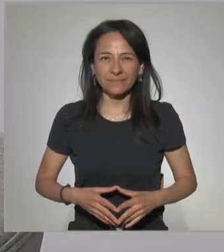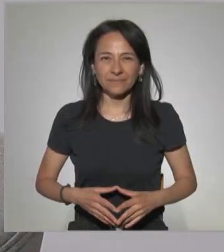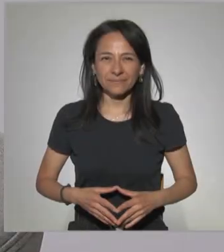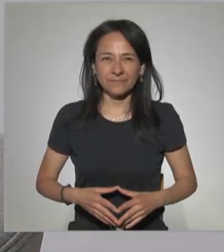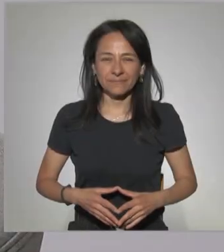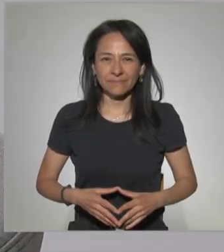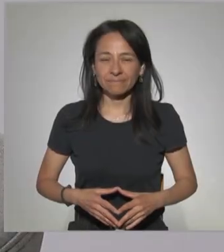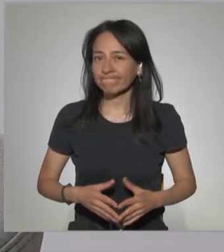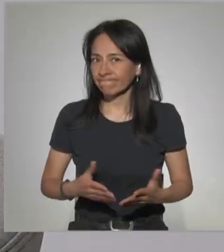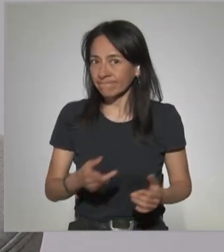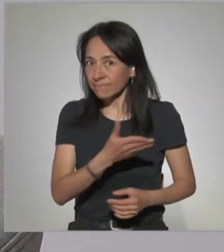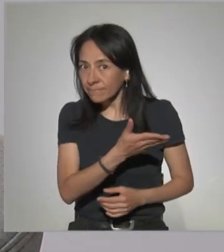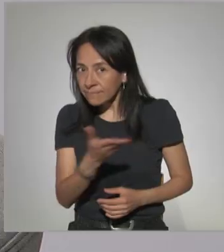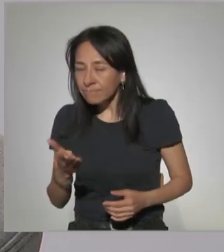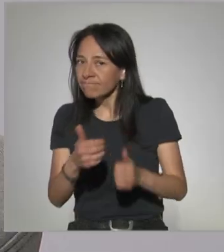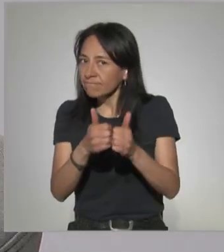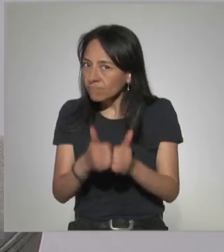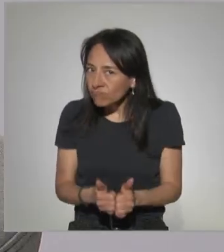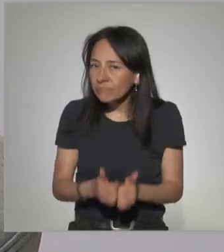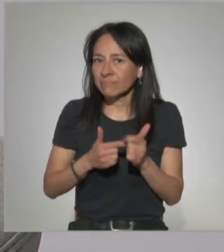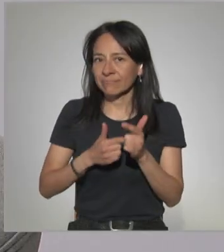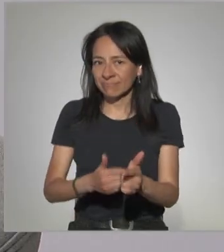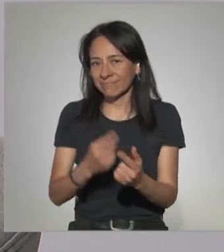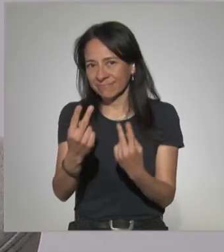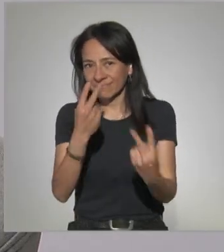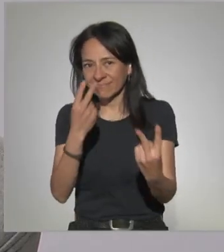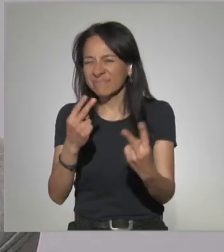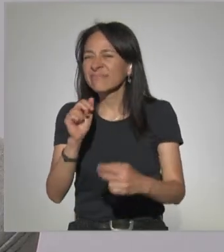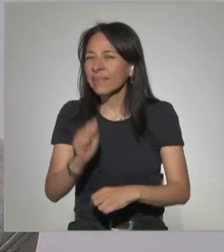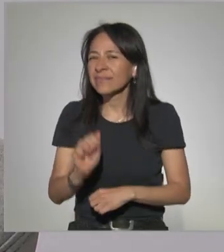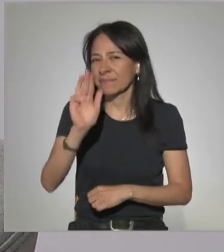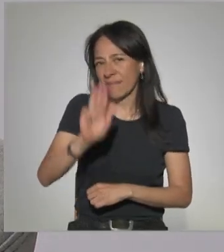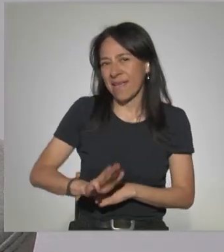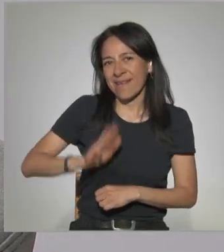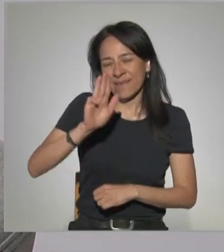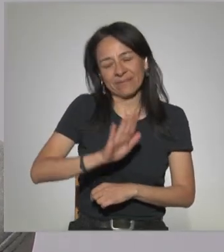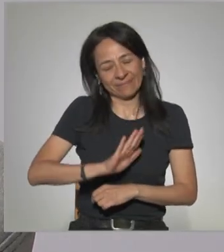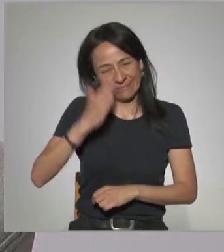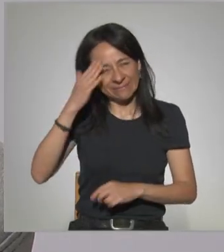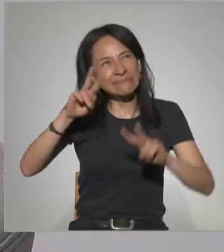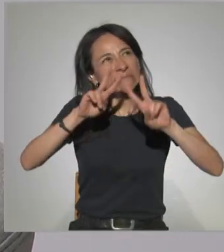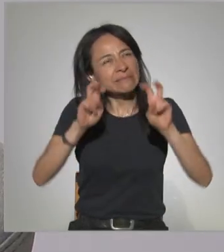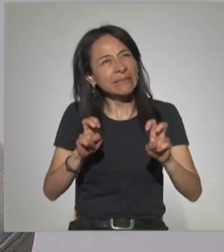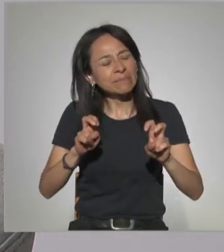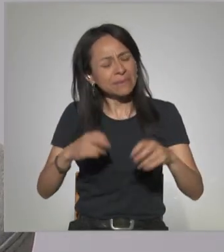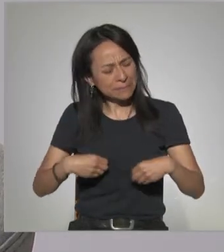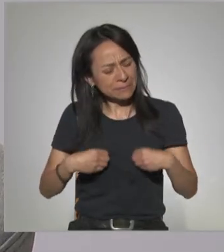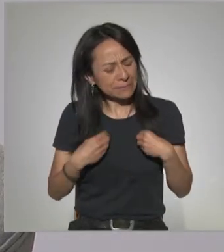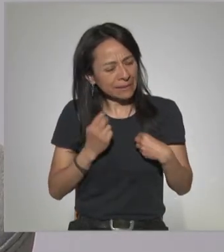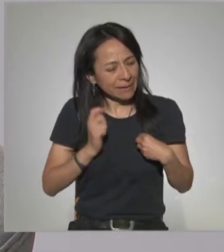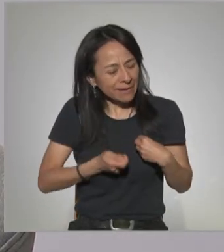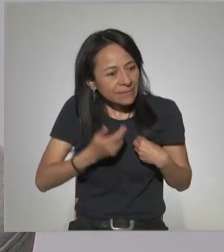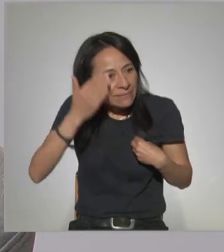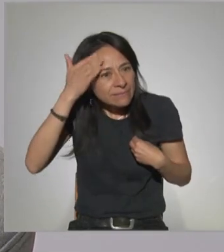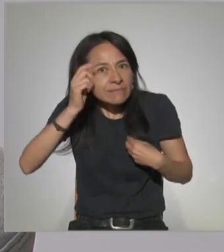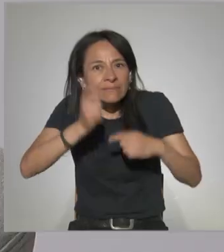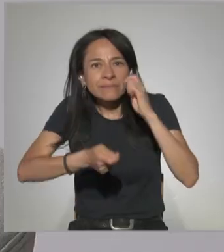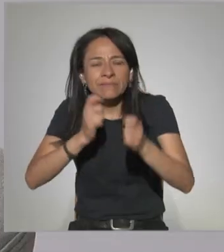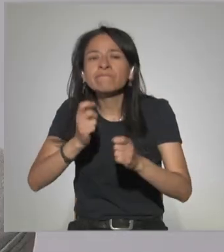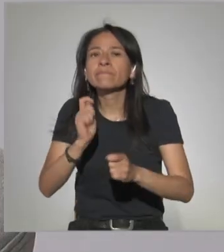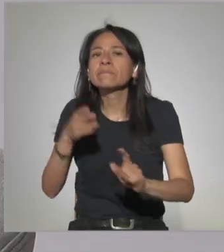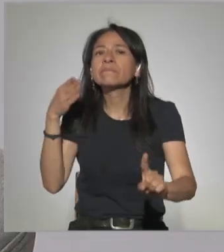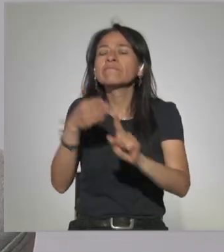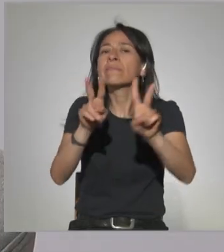Y gracias por seguir con nosotras aquí en Miércoles de Saber Vivir. Estamos hablando sobre cómo el cortisol afecta a nuestras